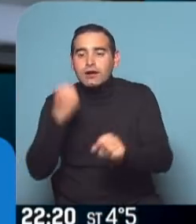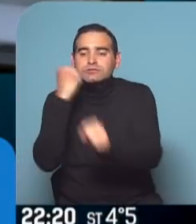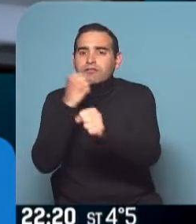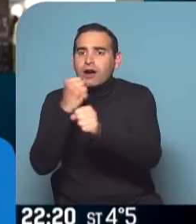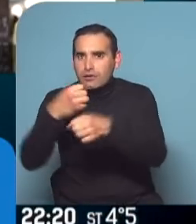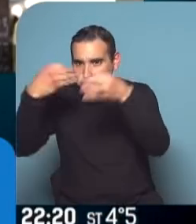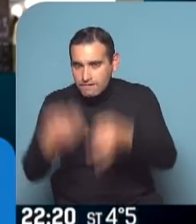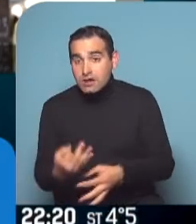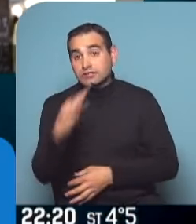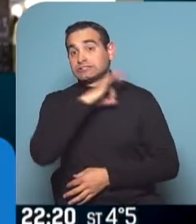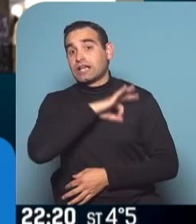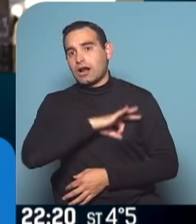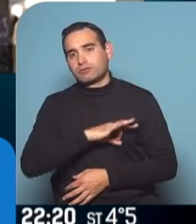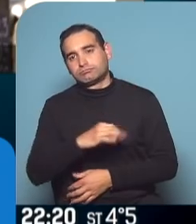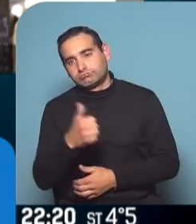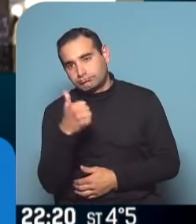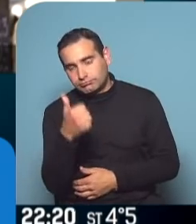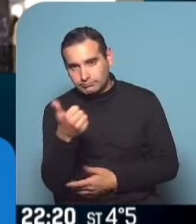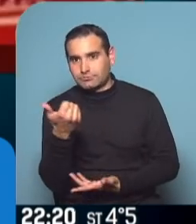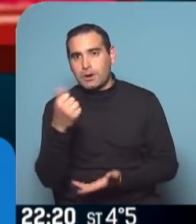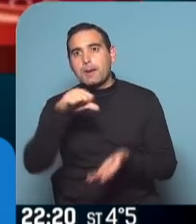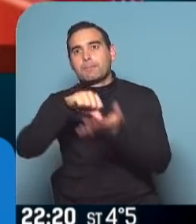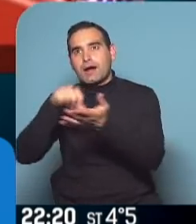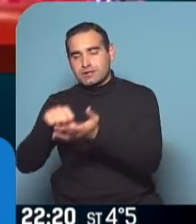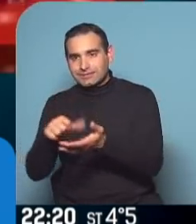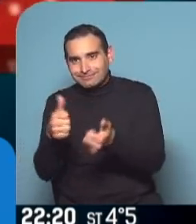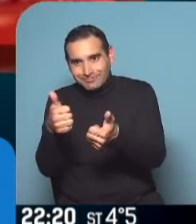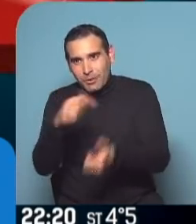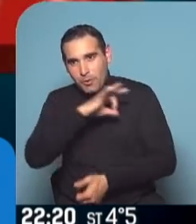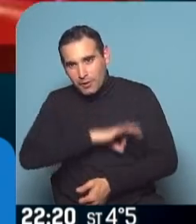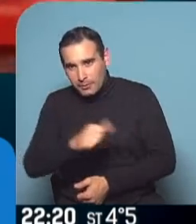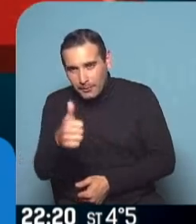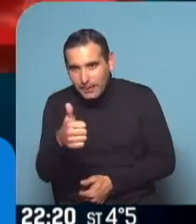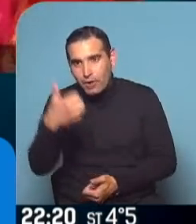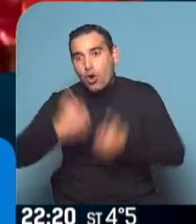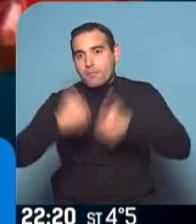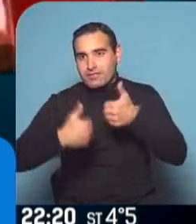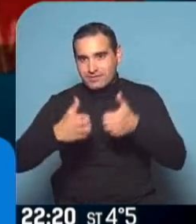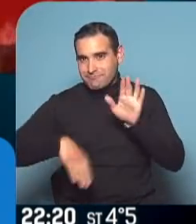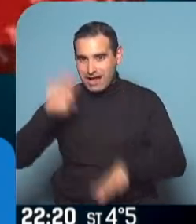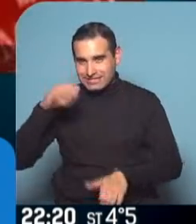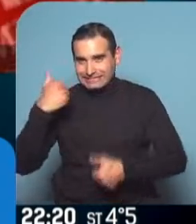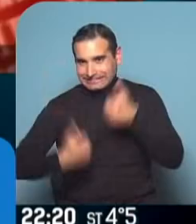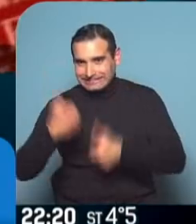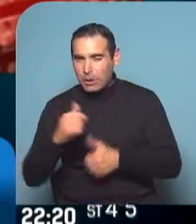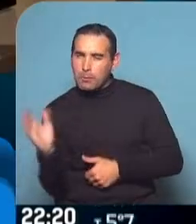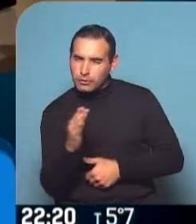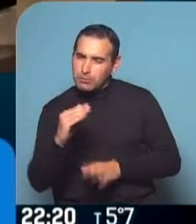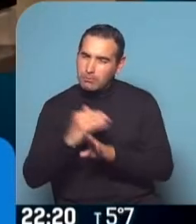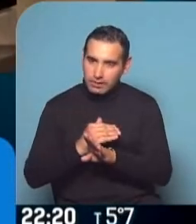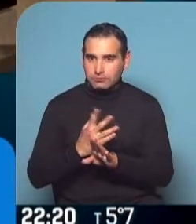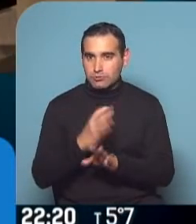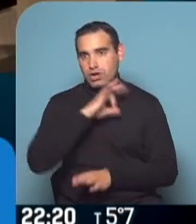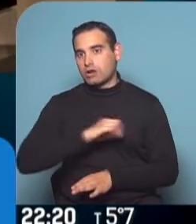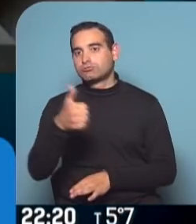los salarios que se han estancado, ¿no? En muchos países, ¿no? Entonces eso lo ha vuelto también más competitivo, ¿no? Más que la productividad.